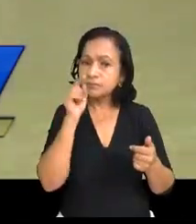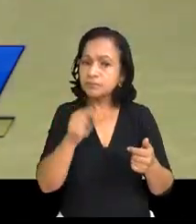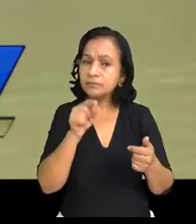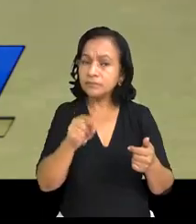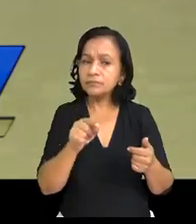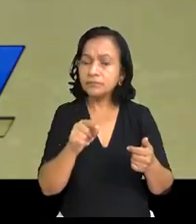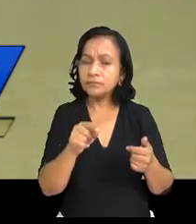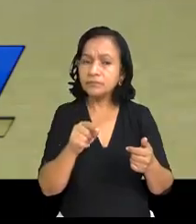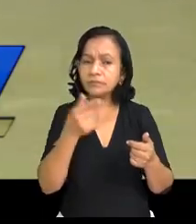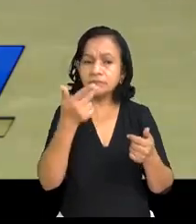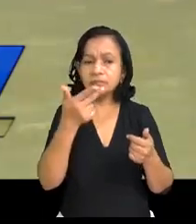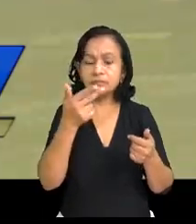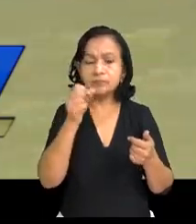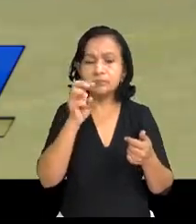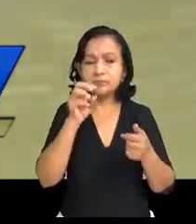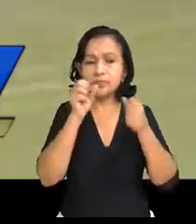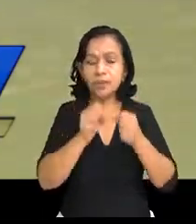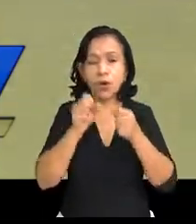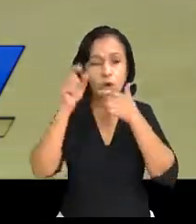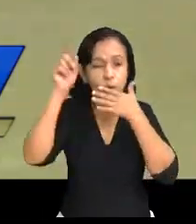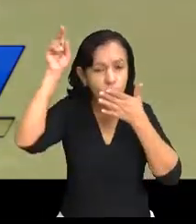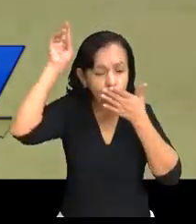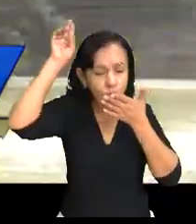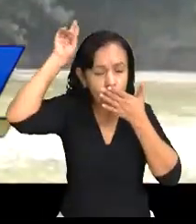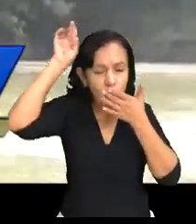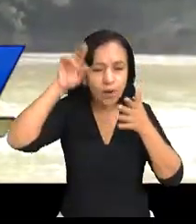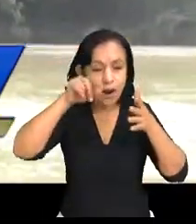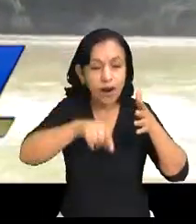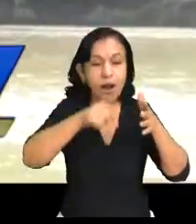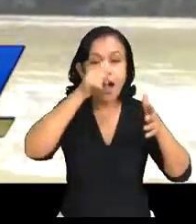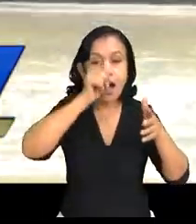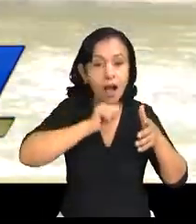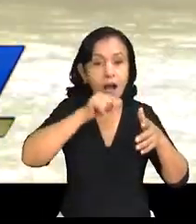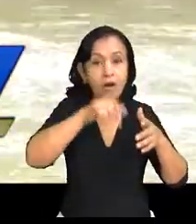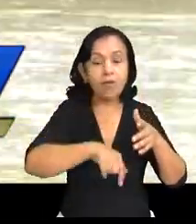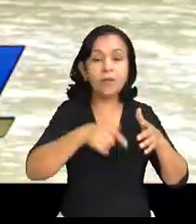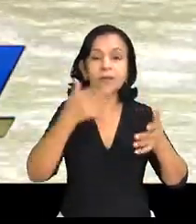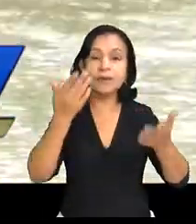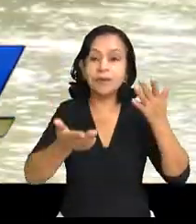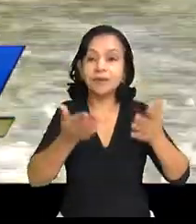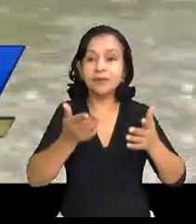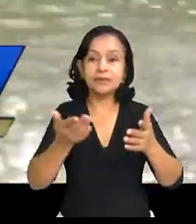el chamán, vamos a decir, y ahí está el agua. Y a lo mejor vos gastaste